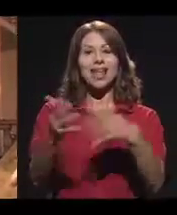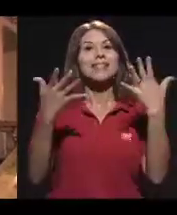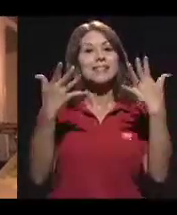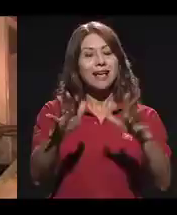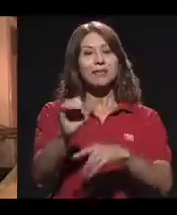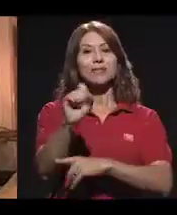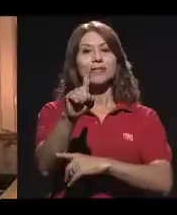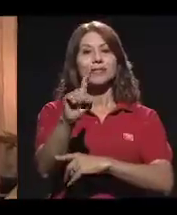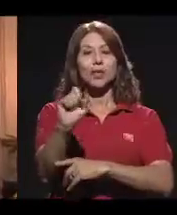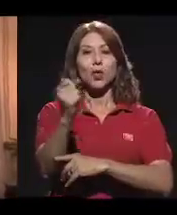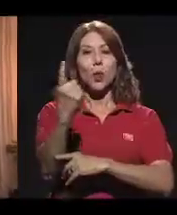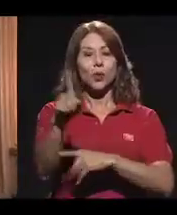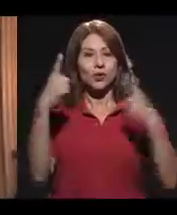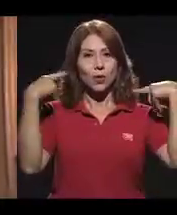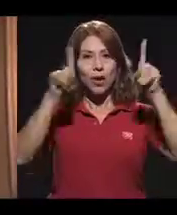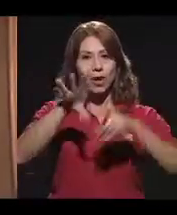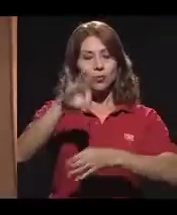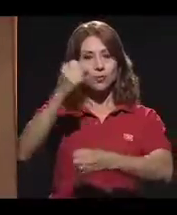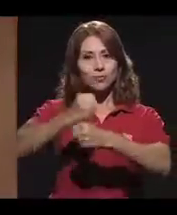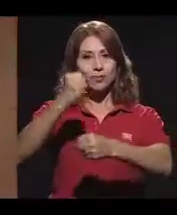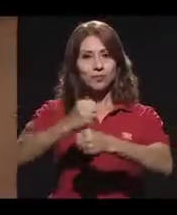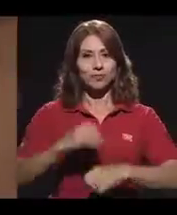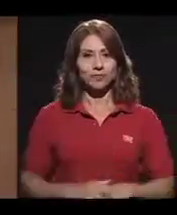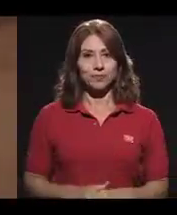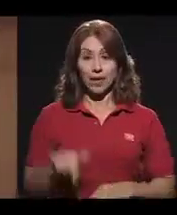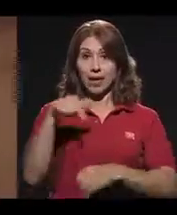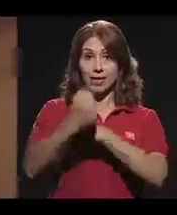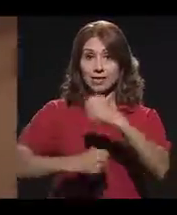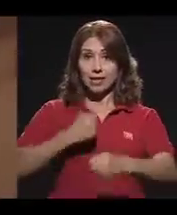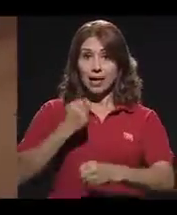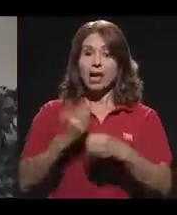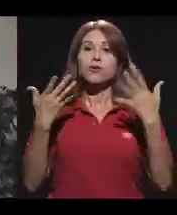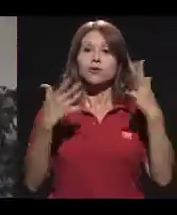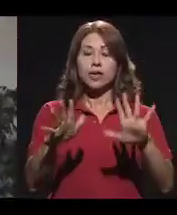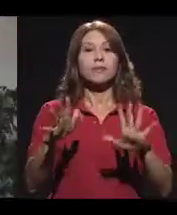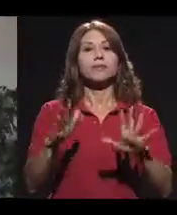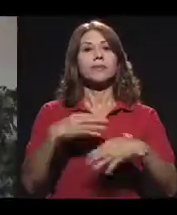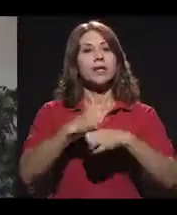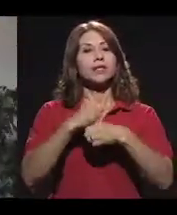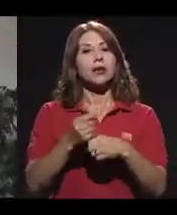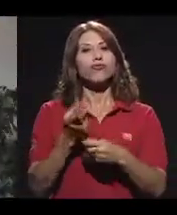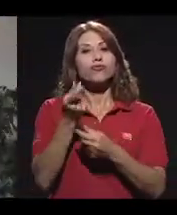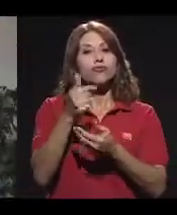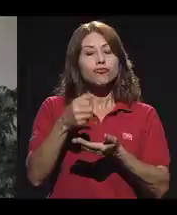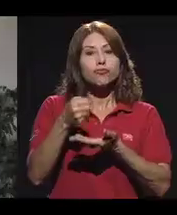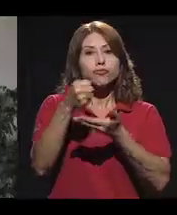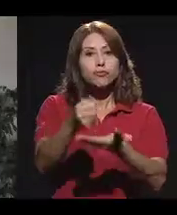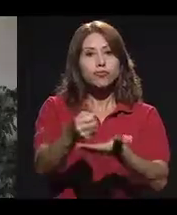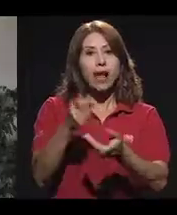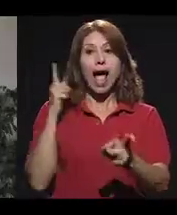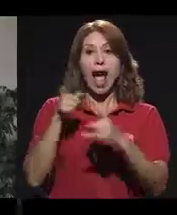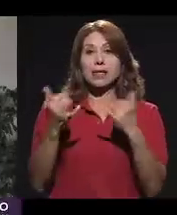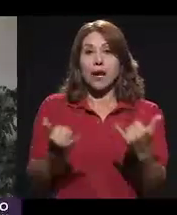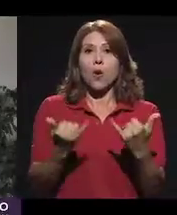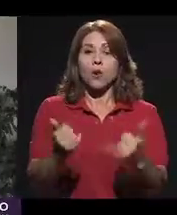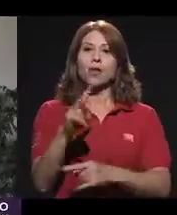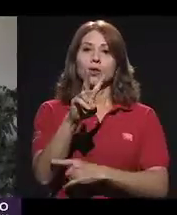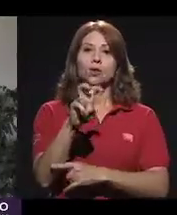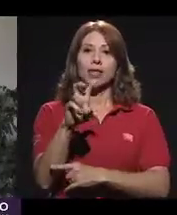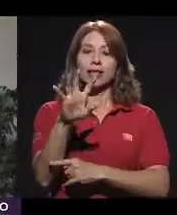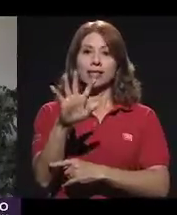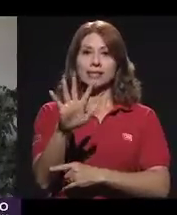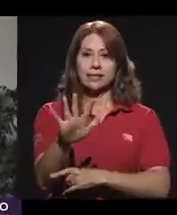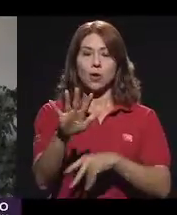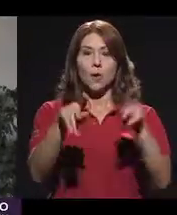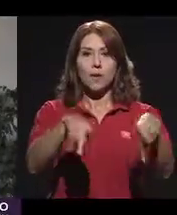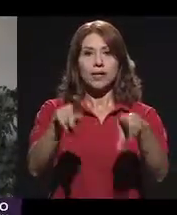111 lograron obtener un trabajo. Este año el Ministerio duplicó los recursos financieros. A la fecha llevamos 205